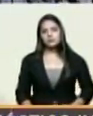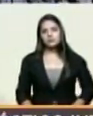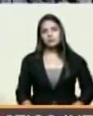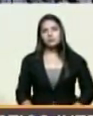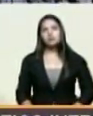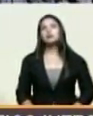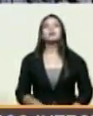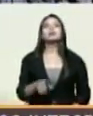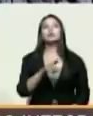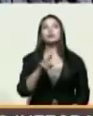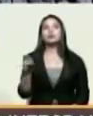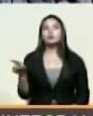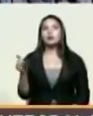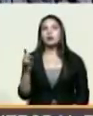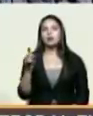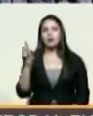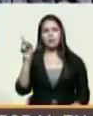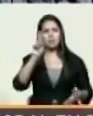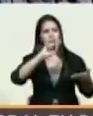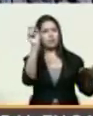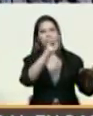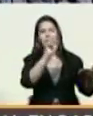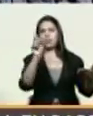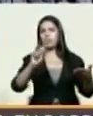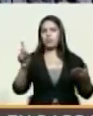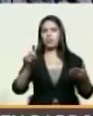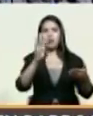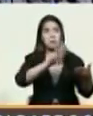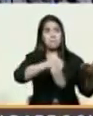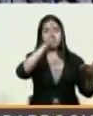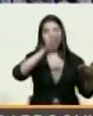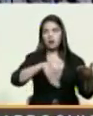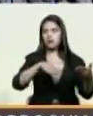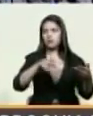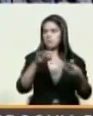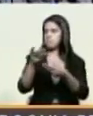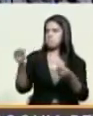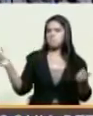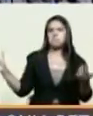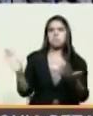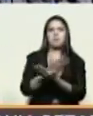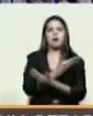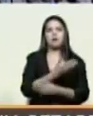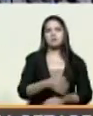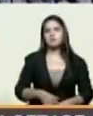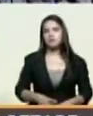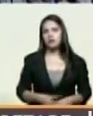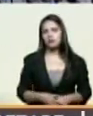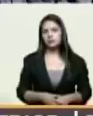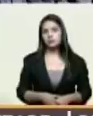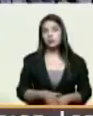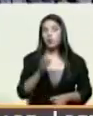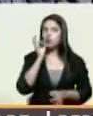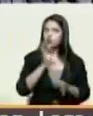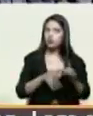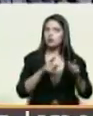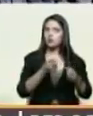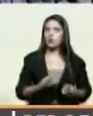Que usted se le ocurriera pintar una pared, lo desaparecían. Tenía suerte usted si regresaba con